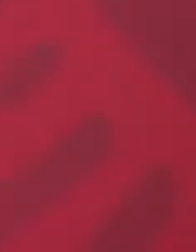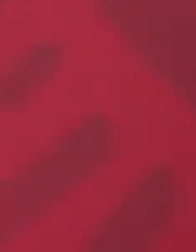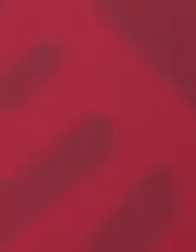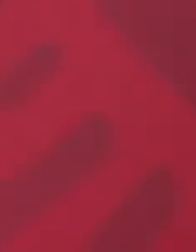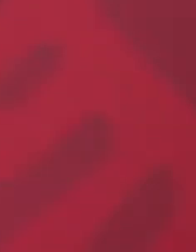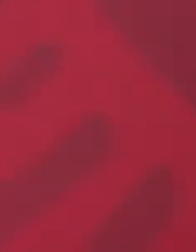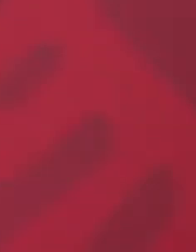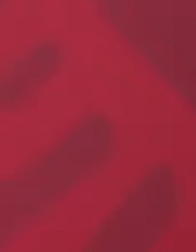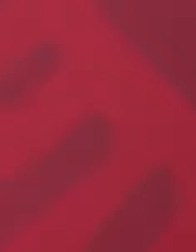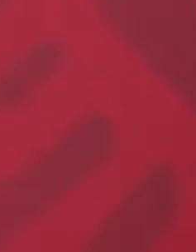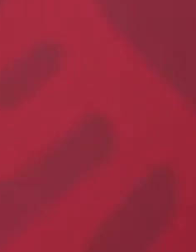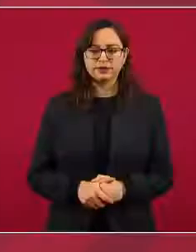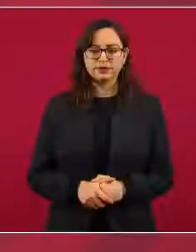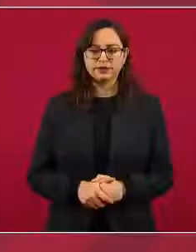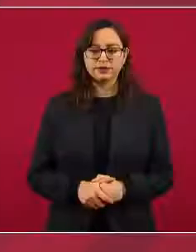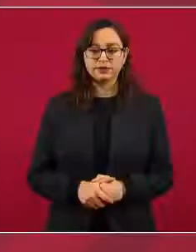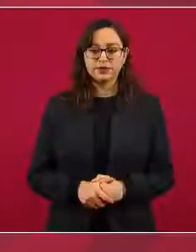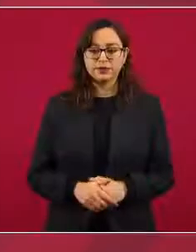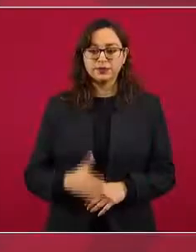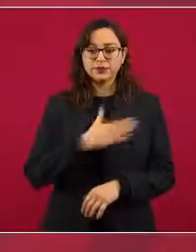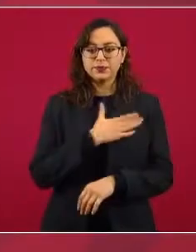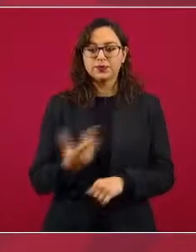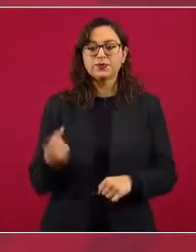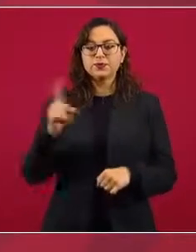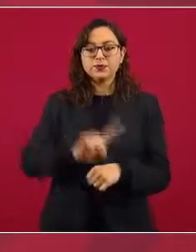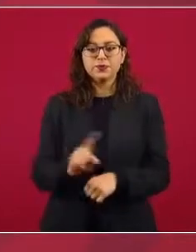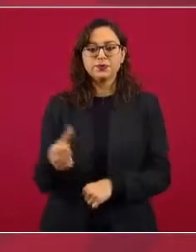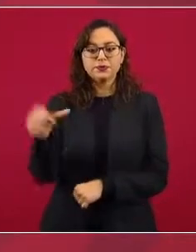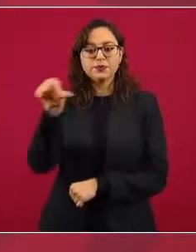Muy buenos días. El día de hoy vamos a